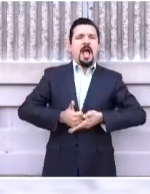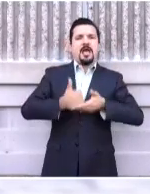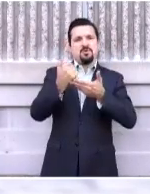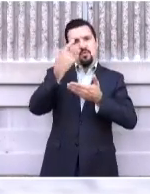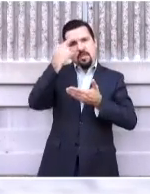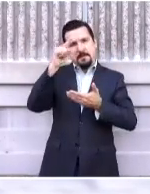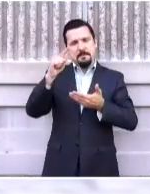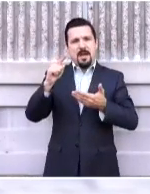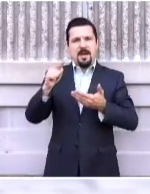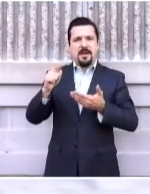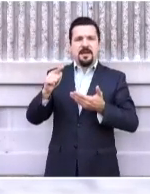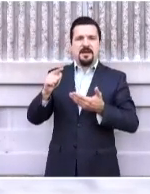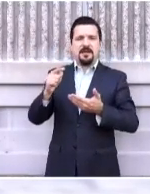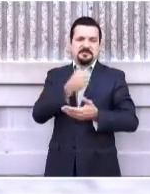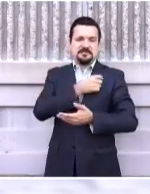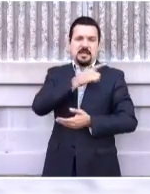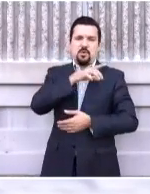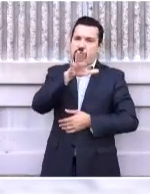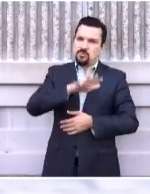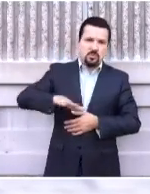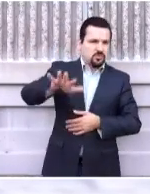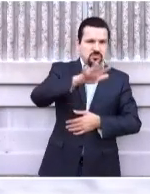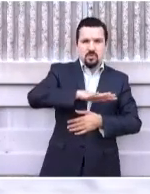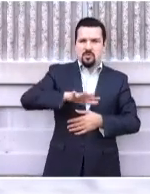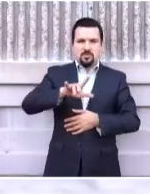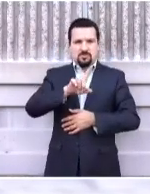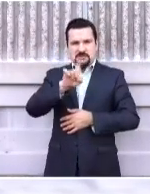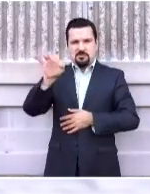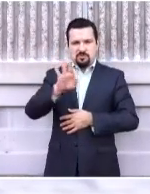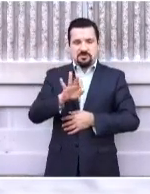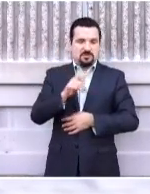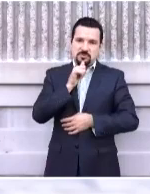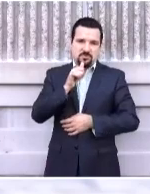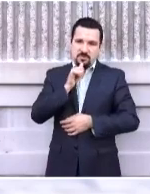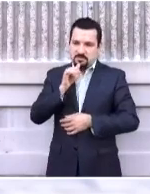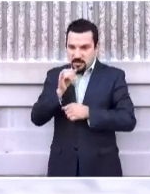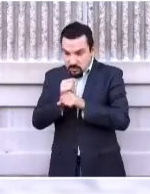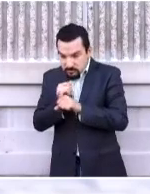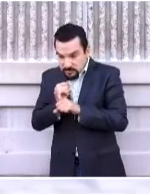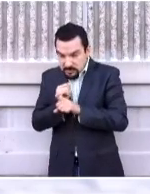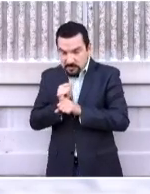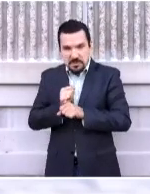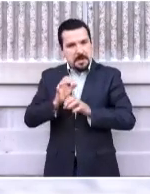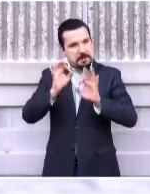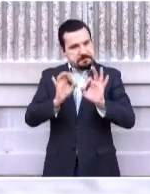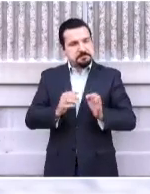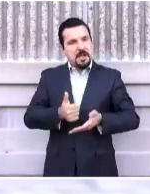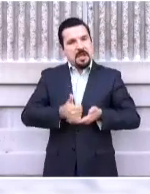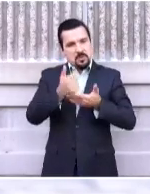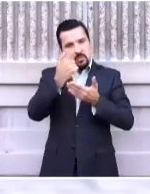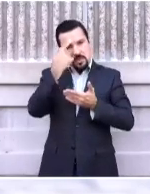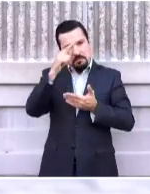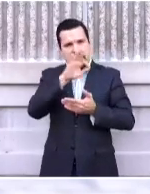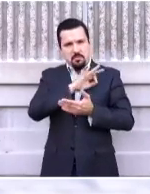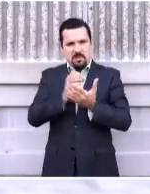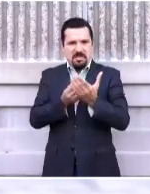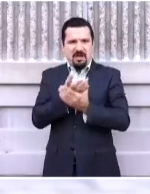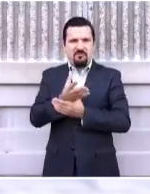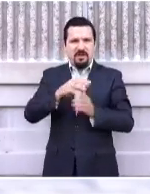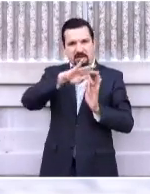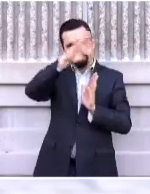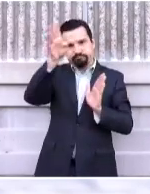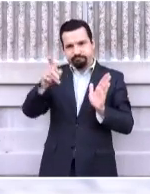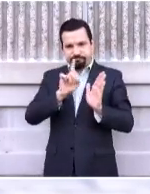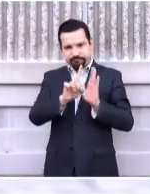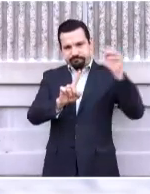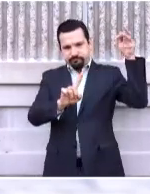sanitizantes es benéfica. No la encuentro, yo al menos no la encuentro. Pero vuelvo a lo mismo.